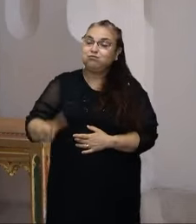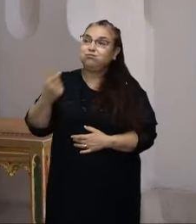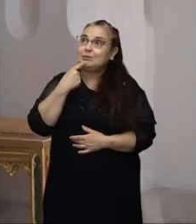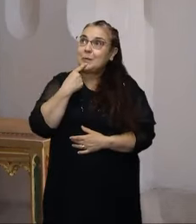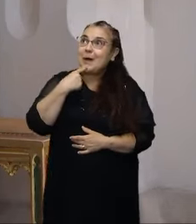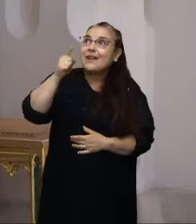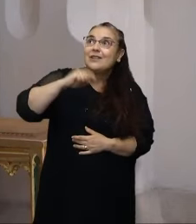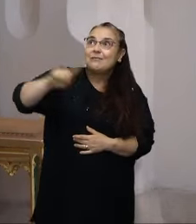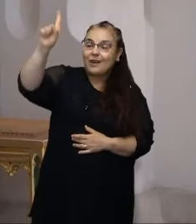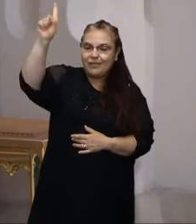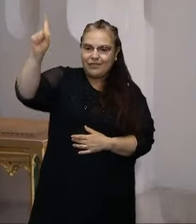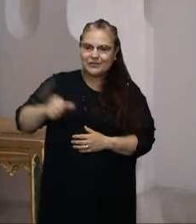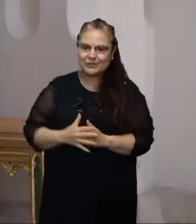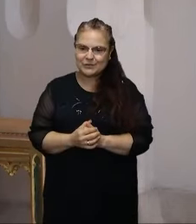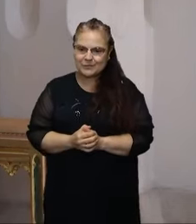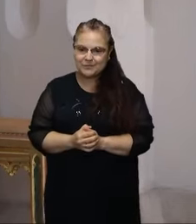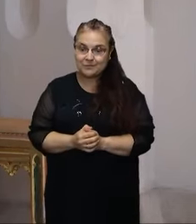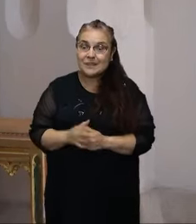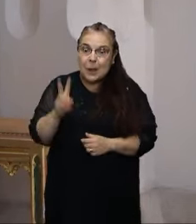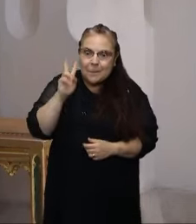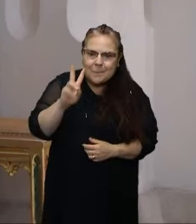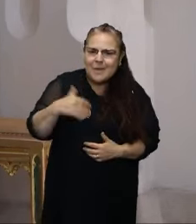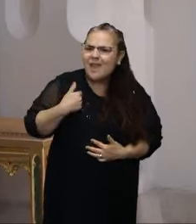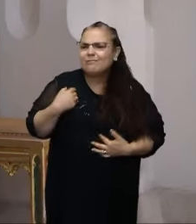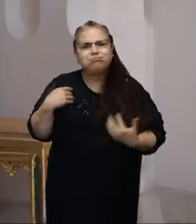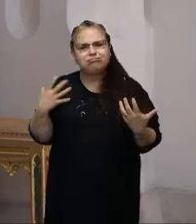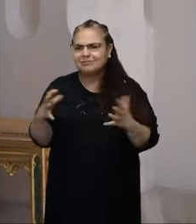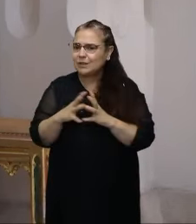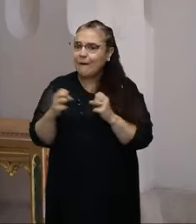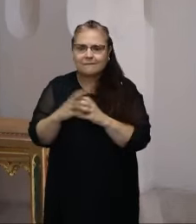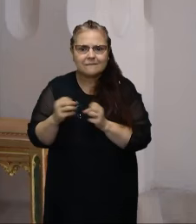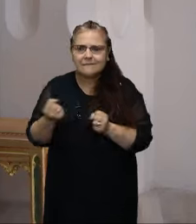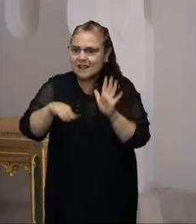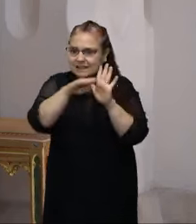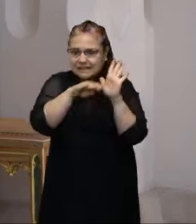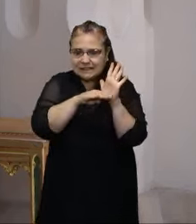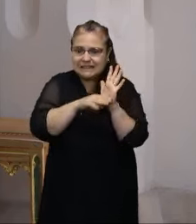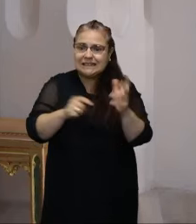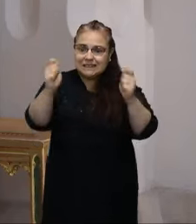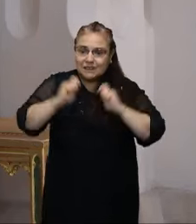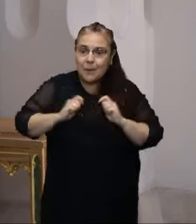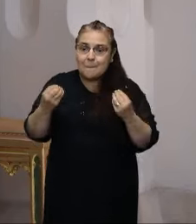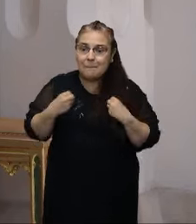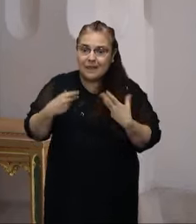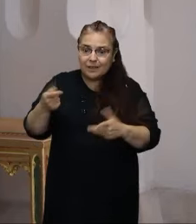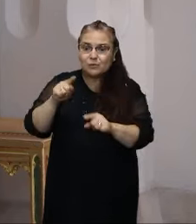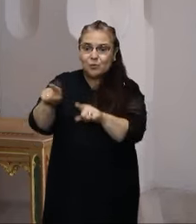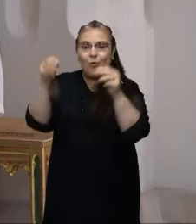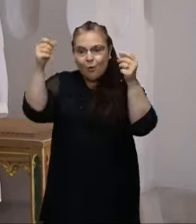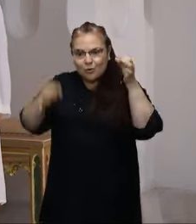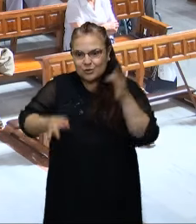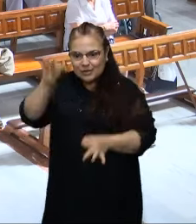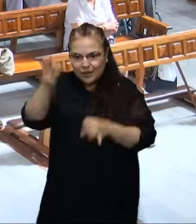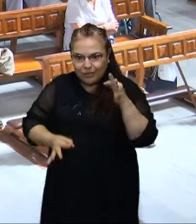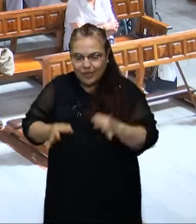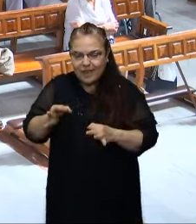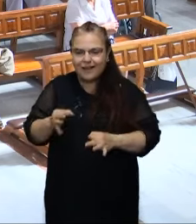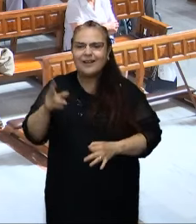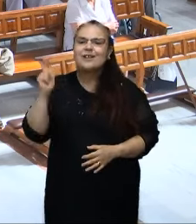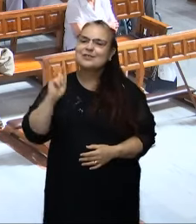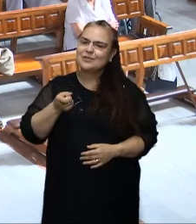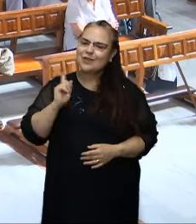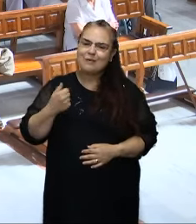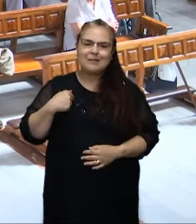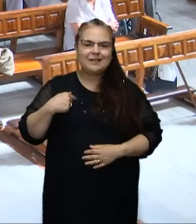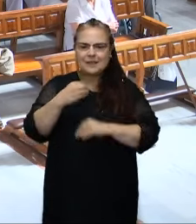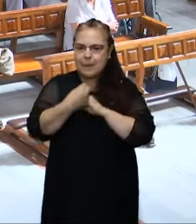la boca de Dios. Mira cómo ansío tus mandatos. Dame vida con tu justicia. No solo de pan vive